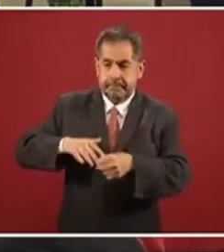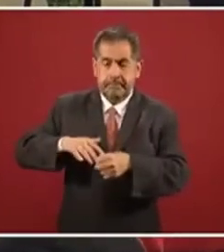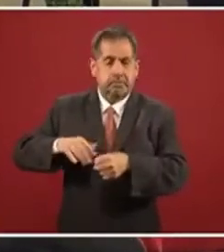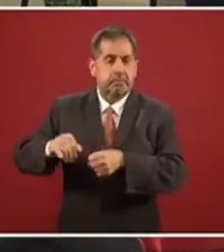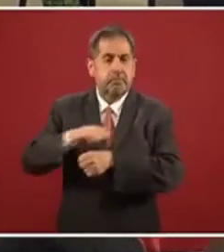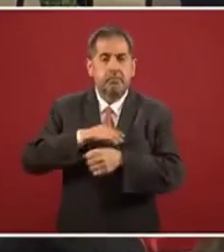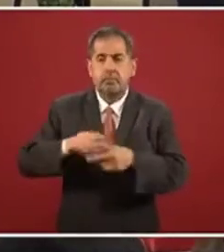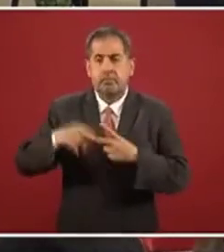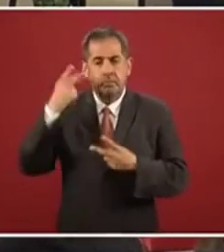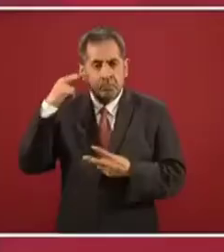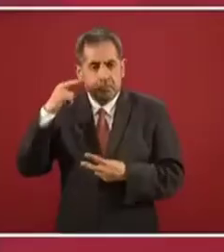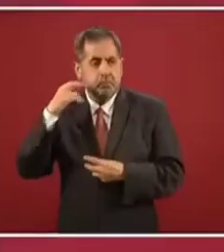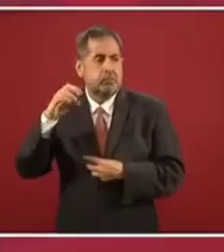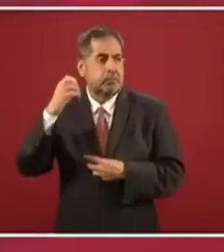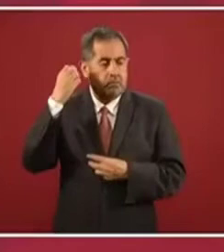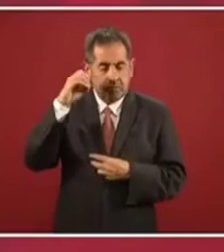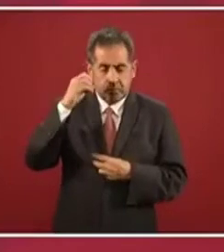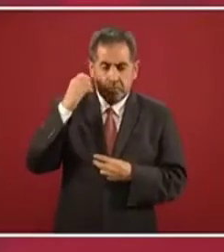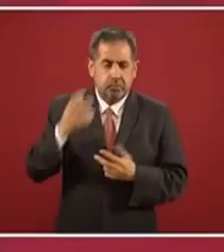Veracruz, Oaxaca,